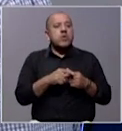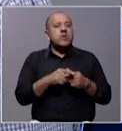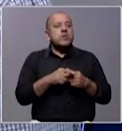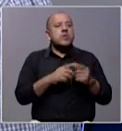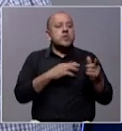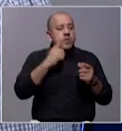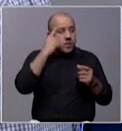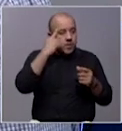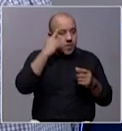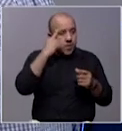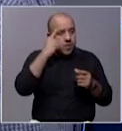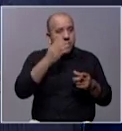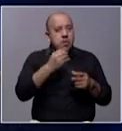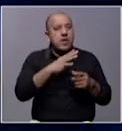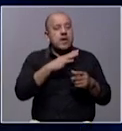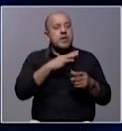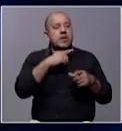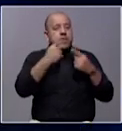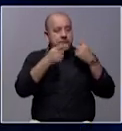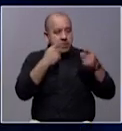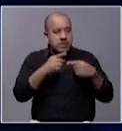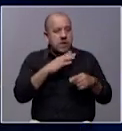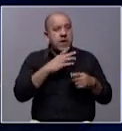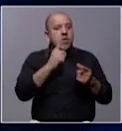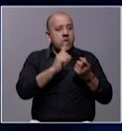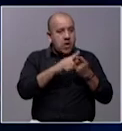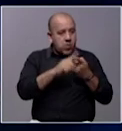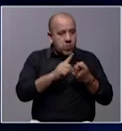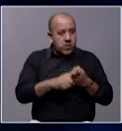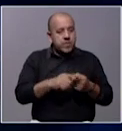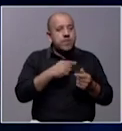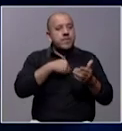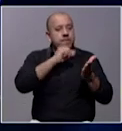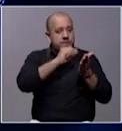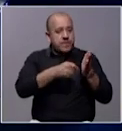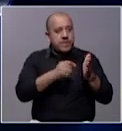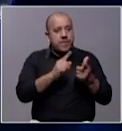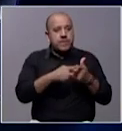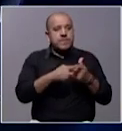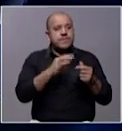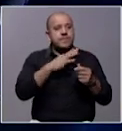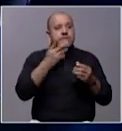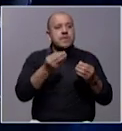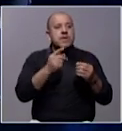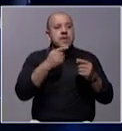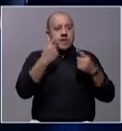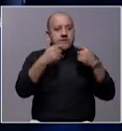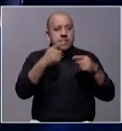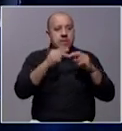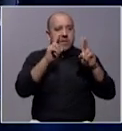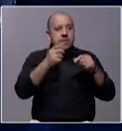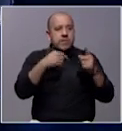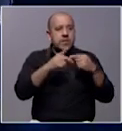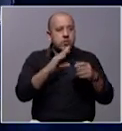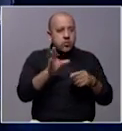pienso porque hubo distintos pedidos hubo un acuerdo firmado que hay varios temas pero que no están todos